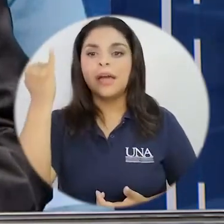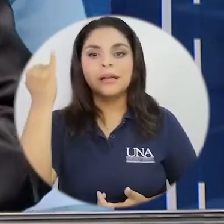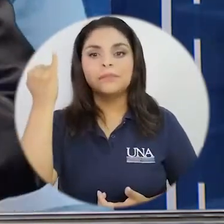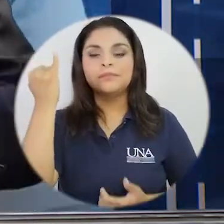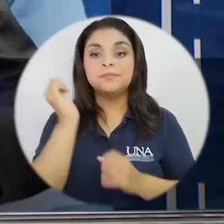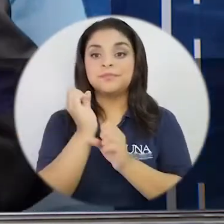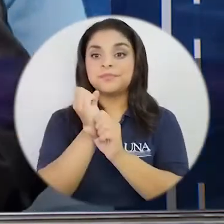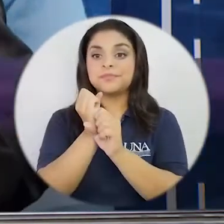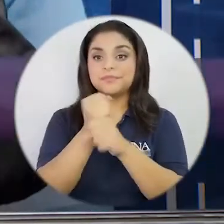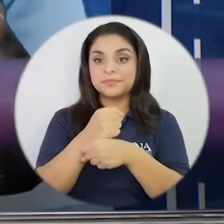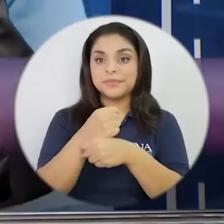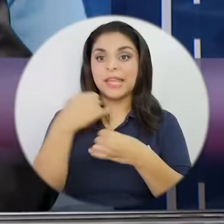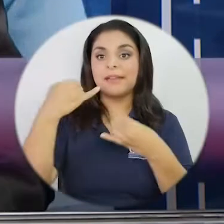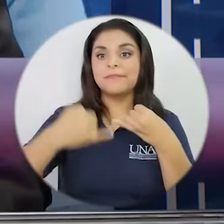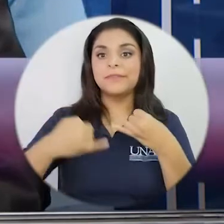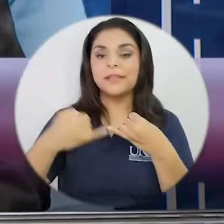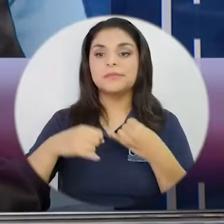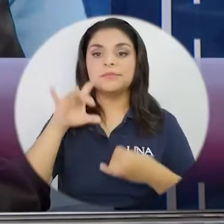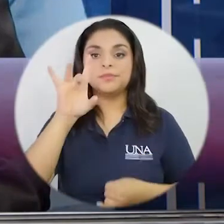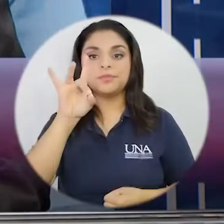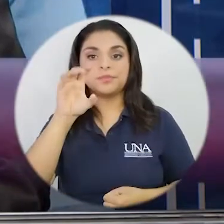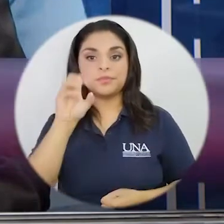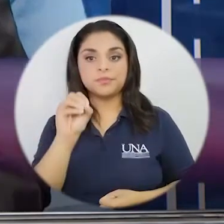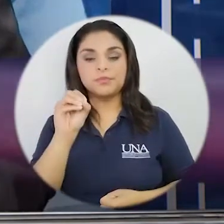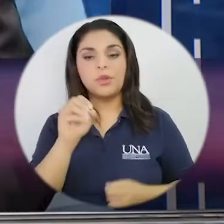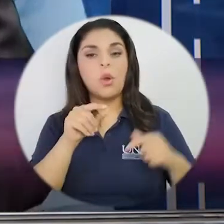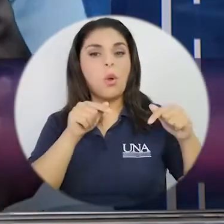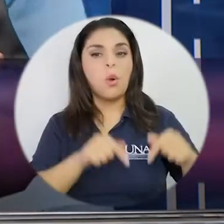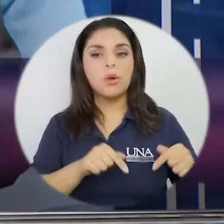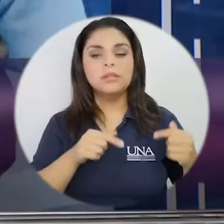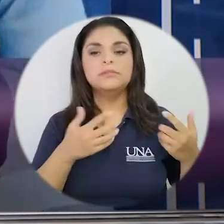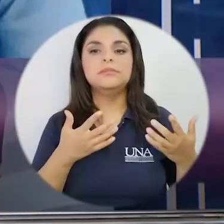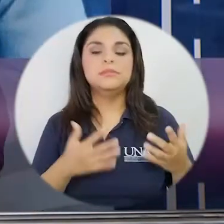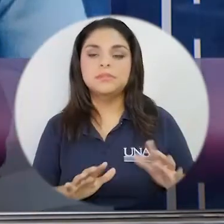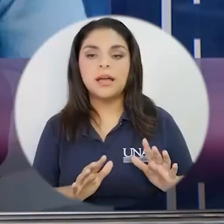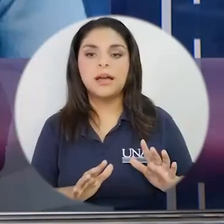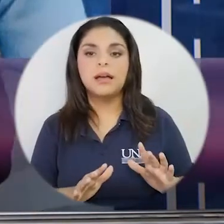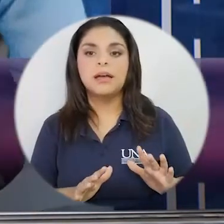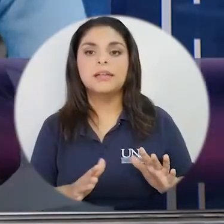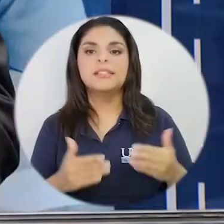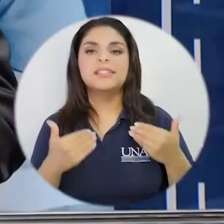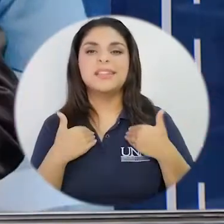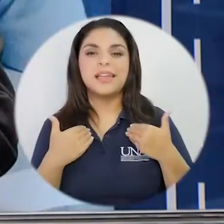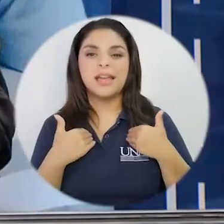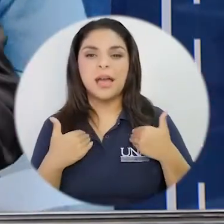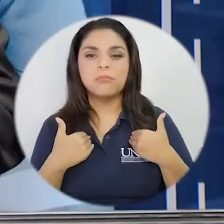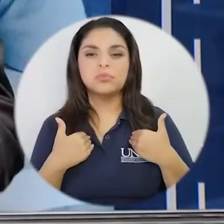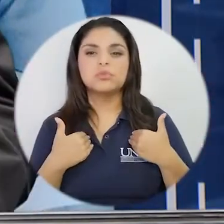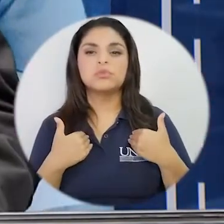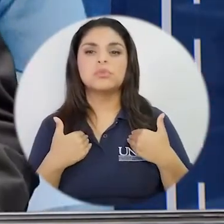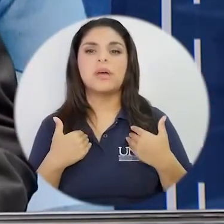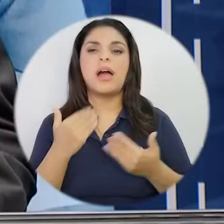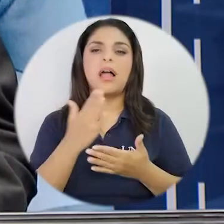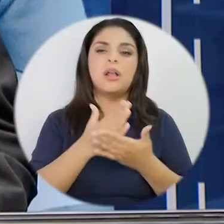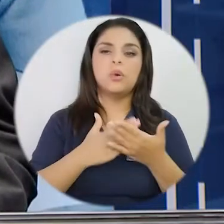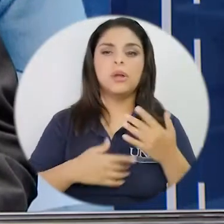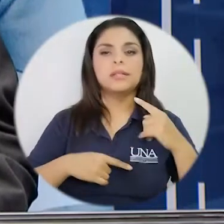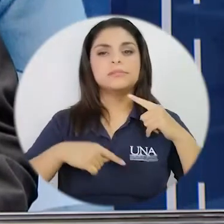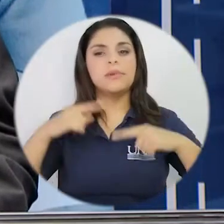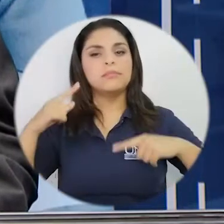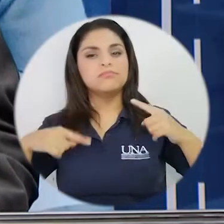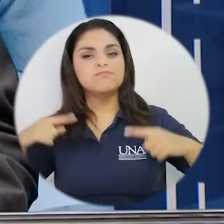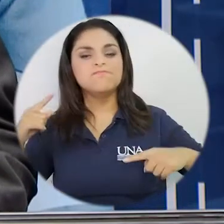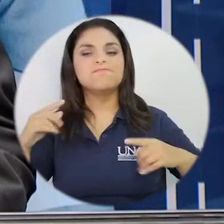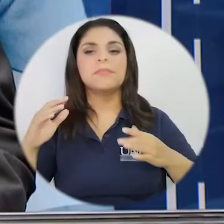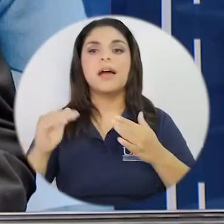idea, algo que se genera a finales de los 80, hoy día prácticamente tengamos con unas que